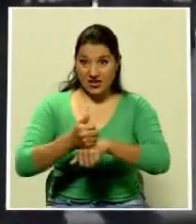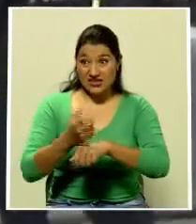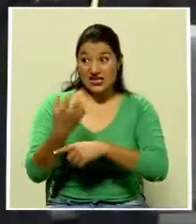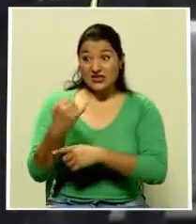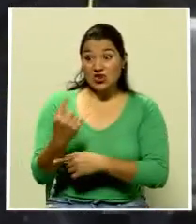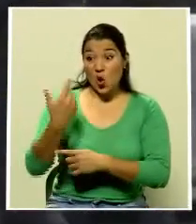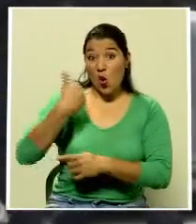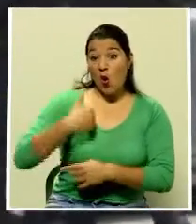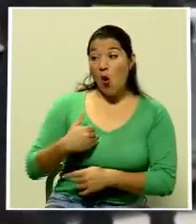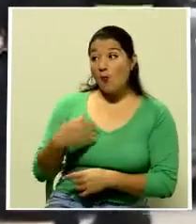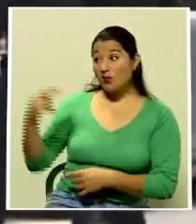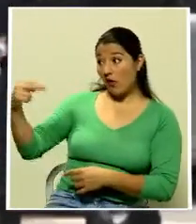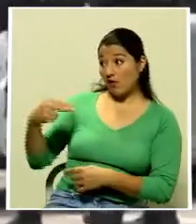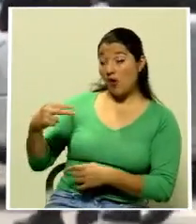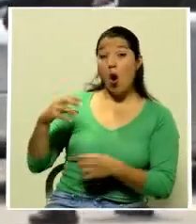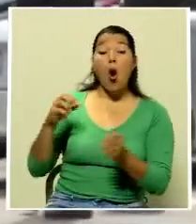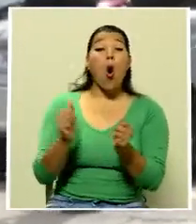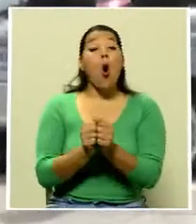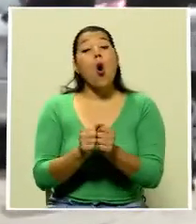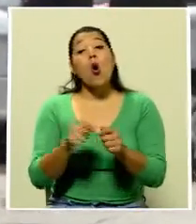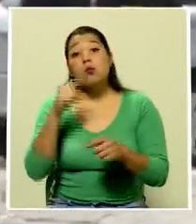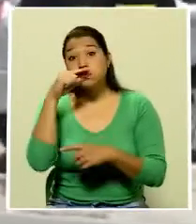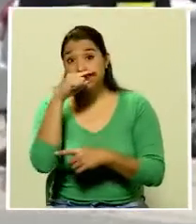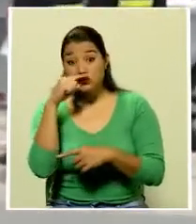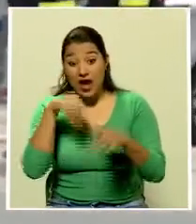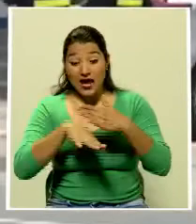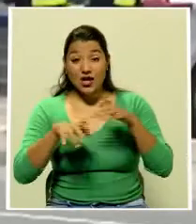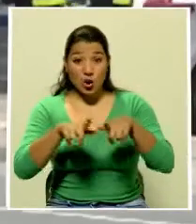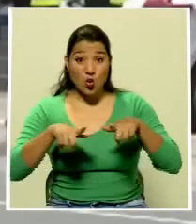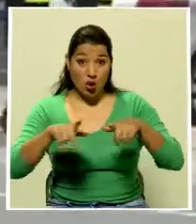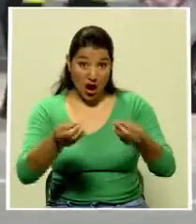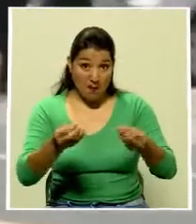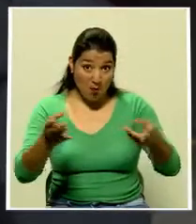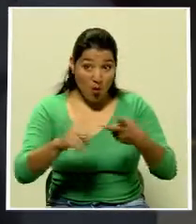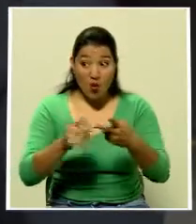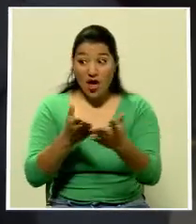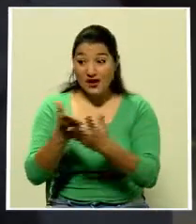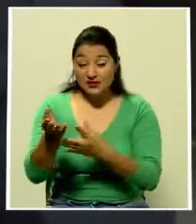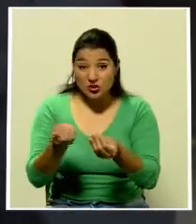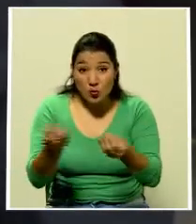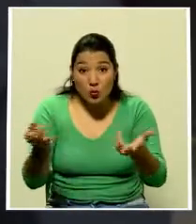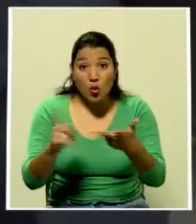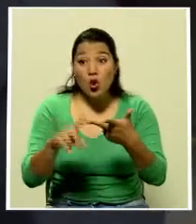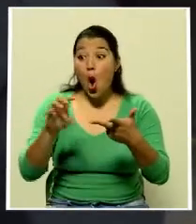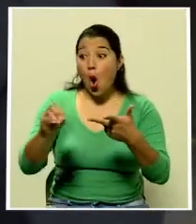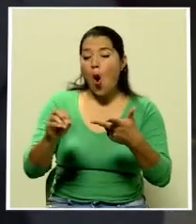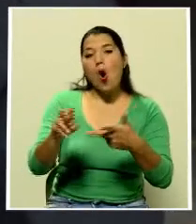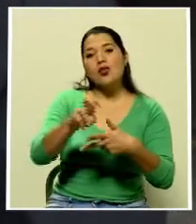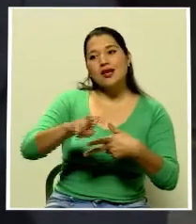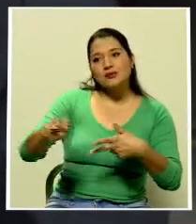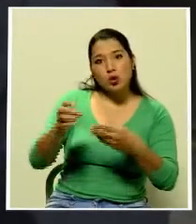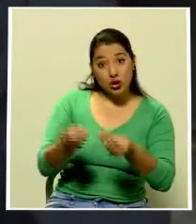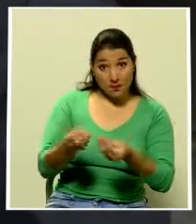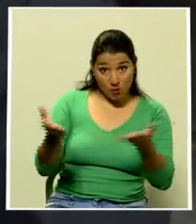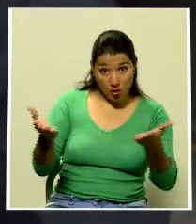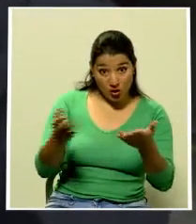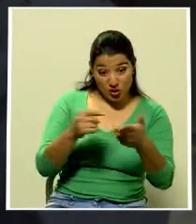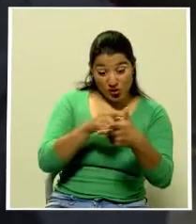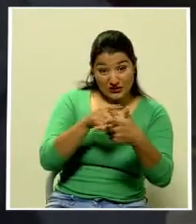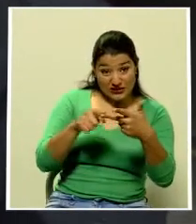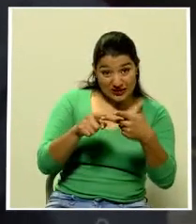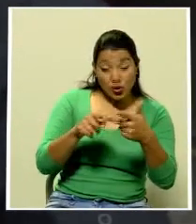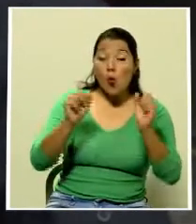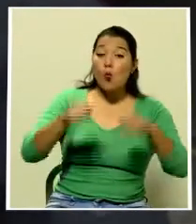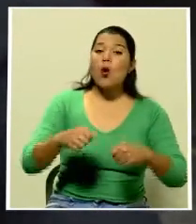exhibicionismo o masturbación en espacios públicos, de acceso público o en un medio de transporte remunerado de personas se sanciona